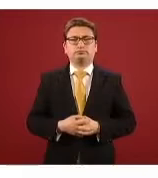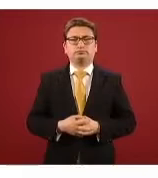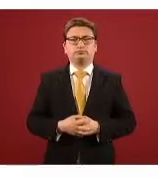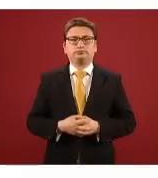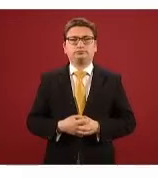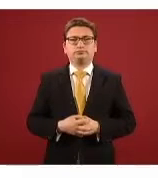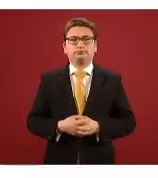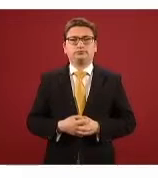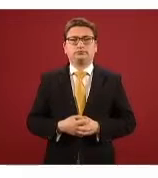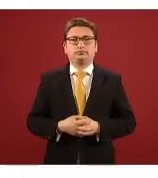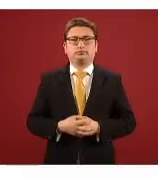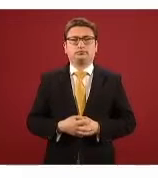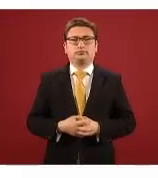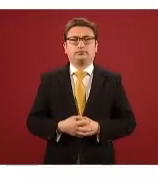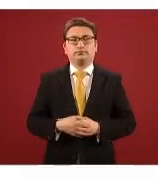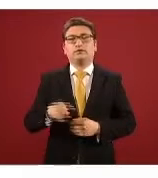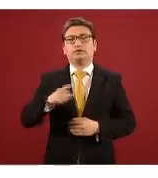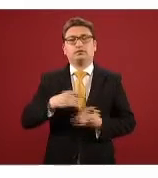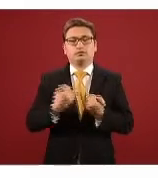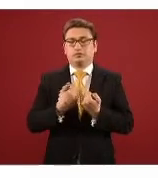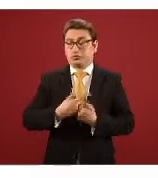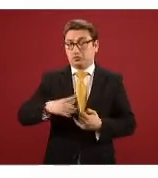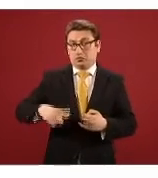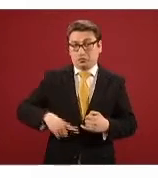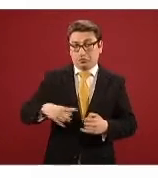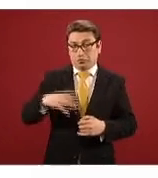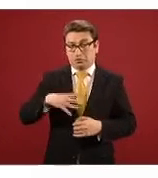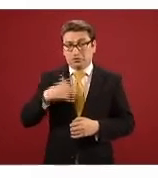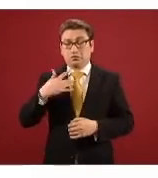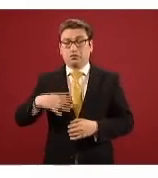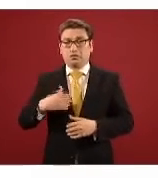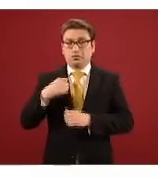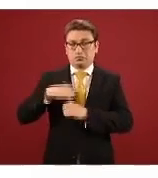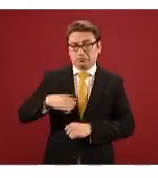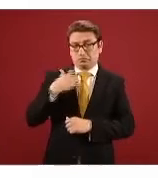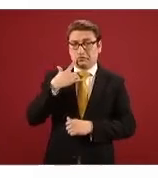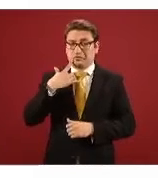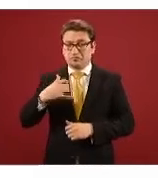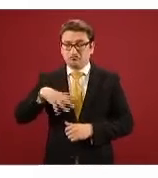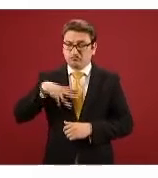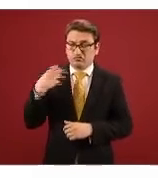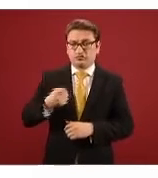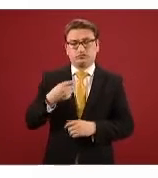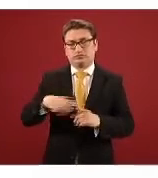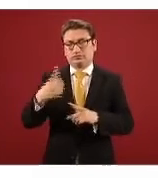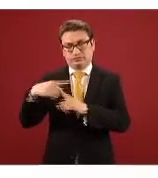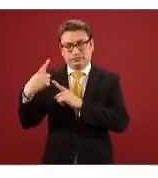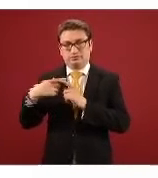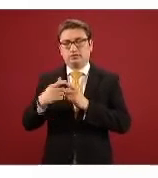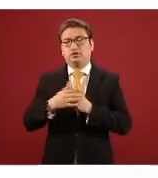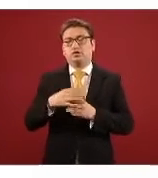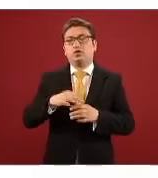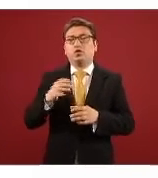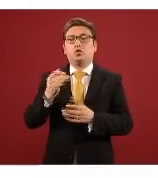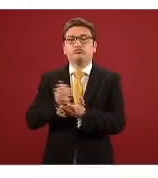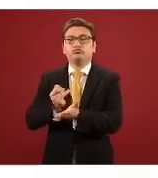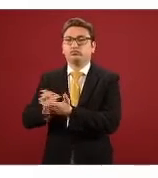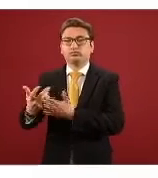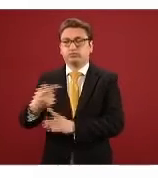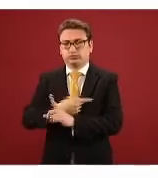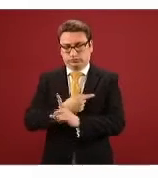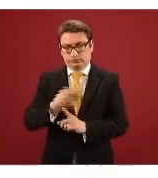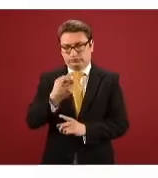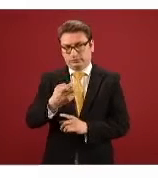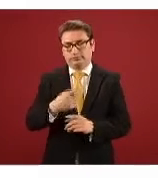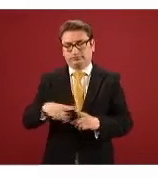ejercicios indebidos del servicio público, entre otros, defraudación fiscal, entre otros. Adelante, por favor. Los